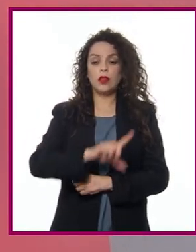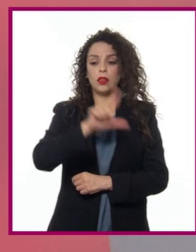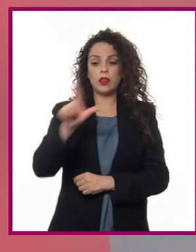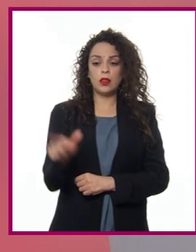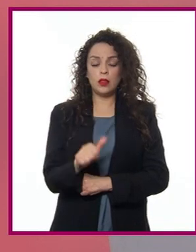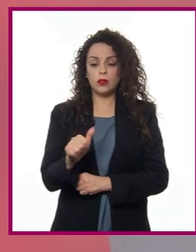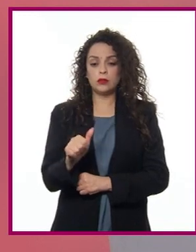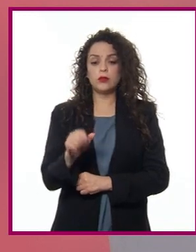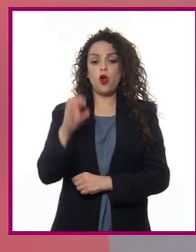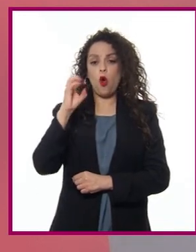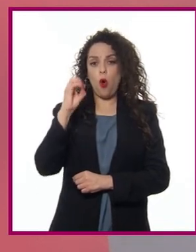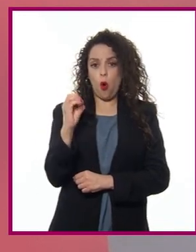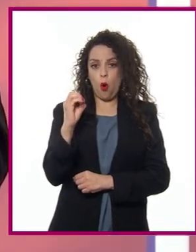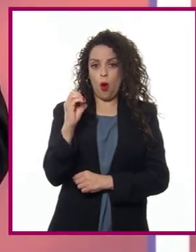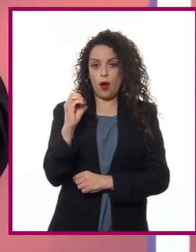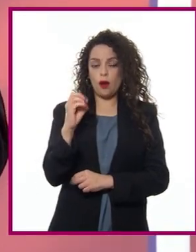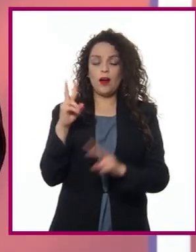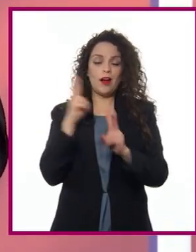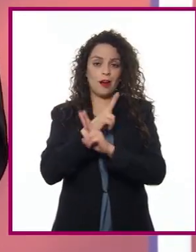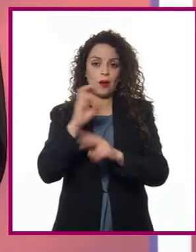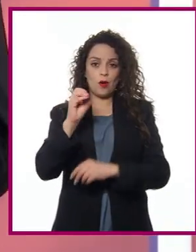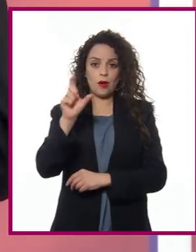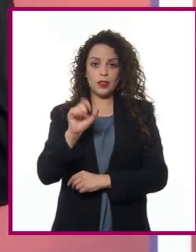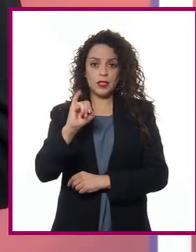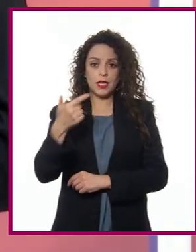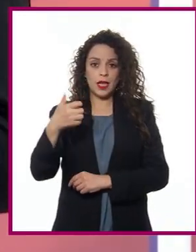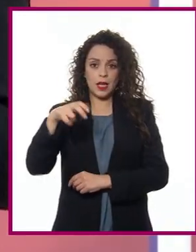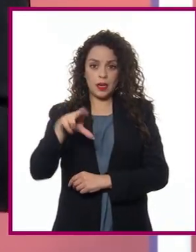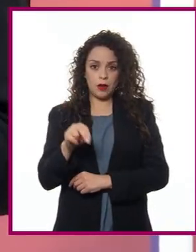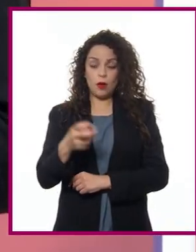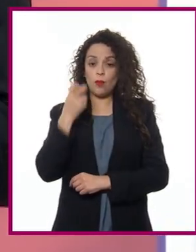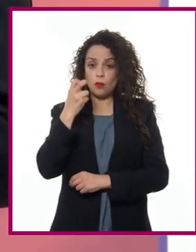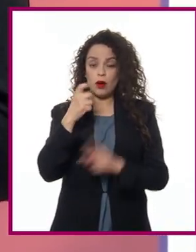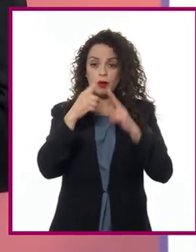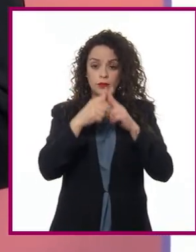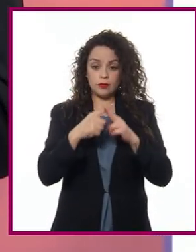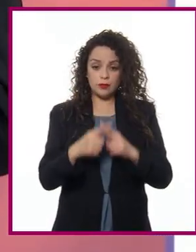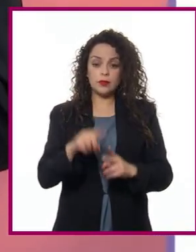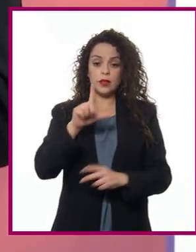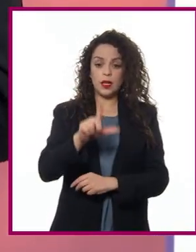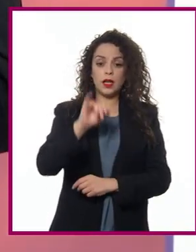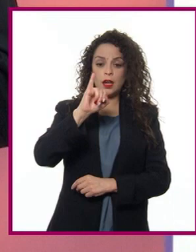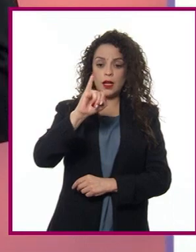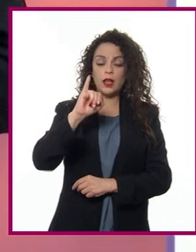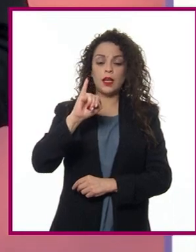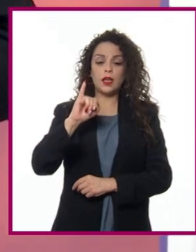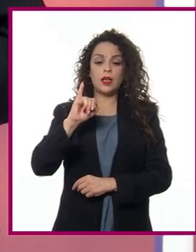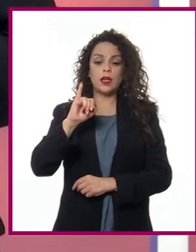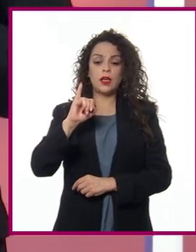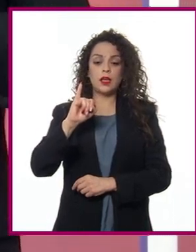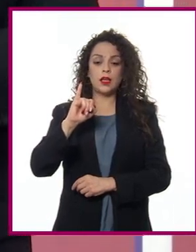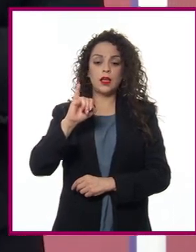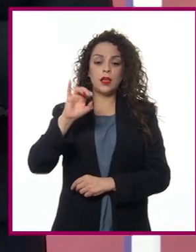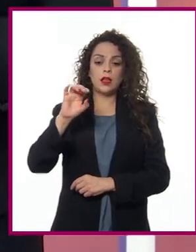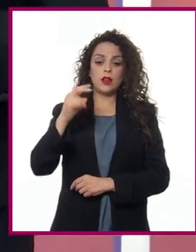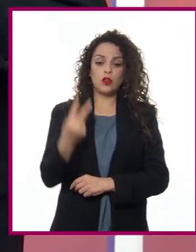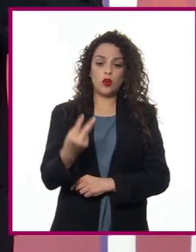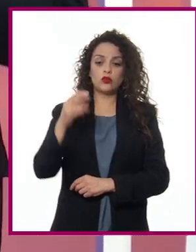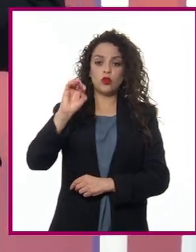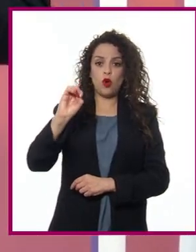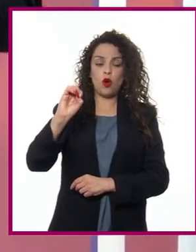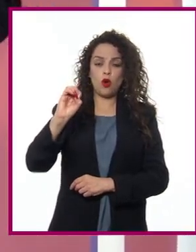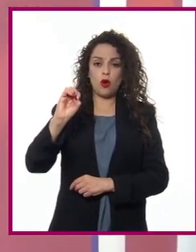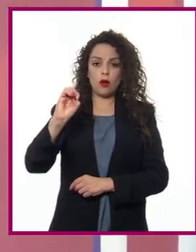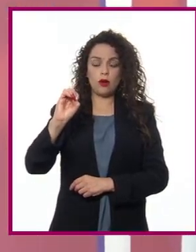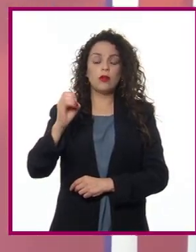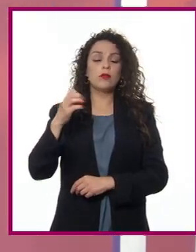el símbolo del oxígeno. Por lo tanto, la fórmula es Li2O. La valencia del oxígeno se puede deducir por